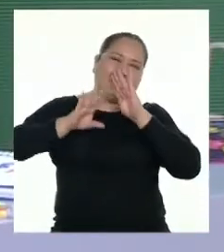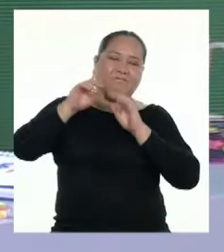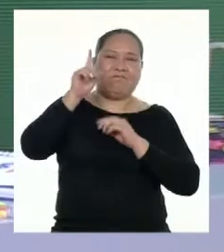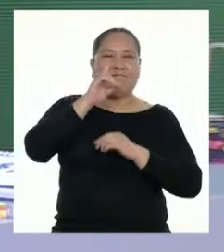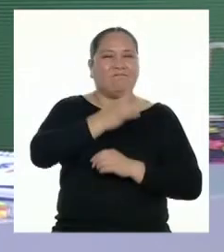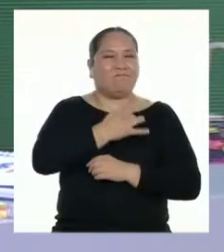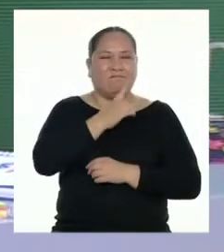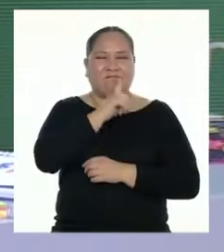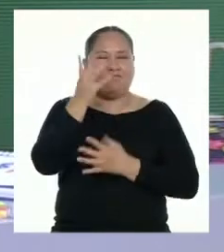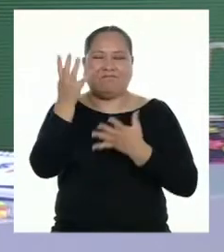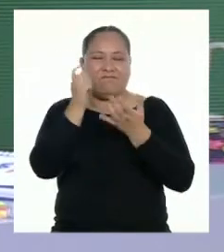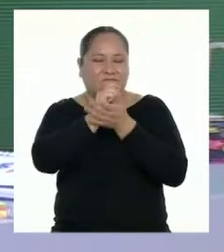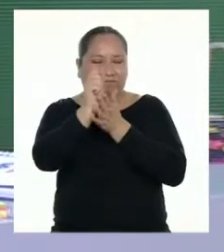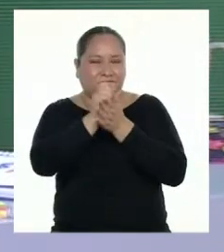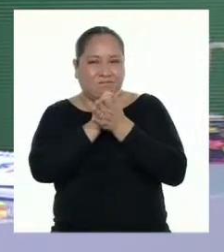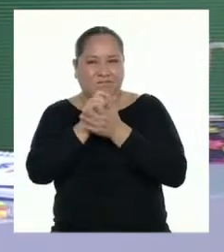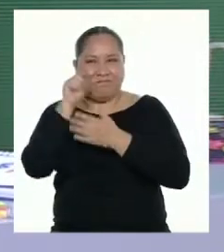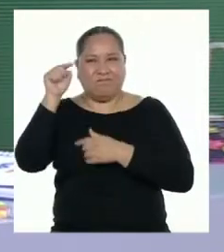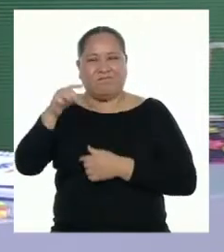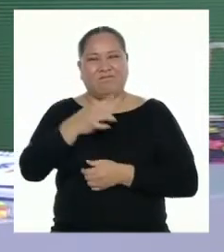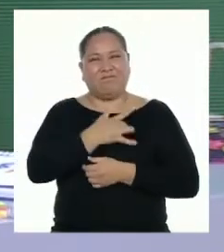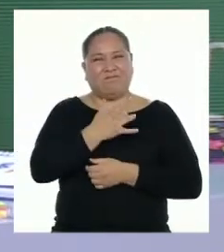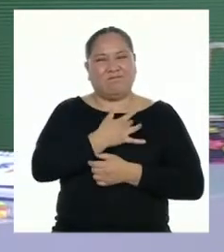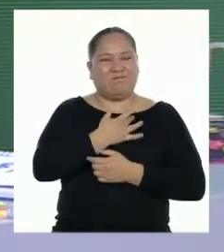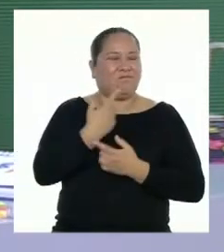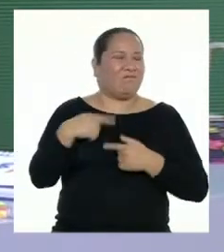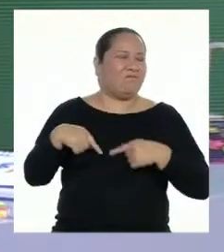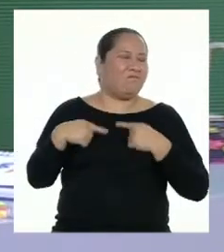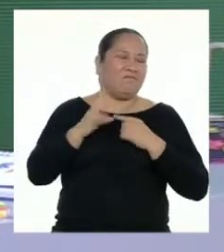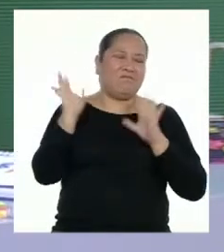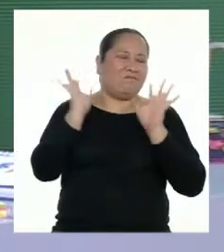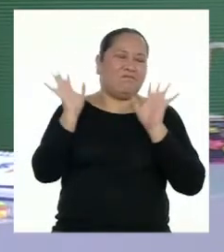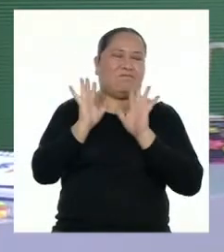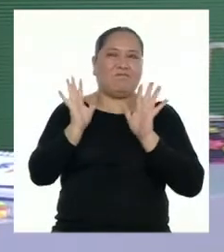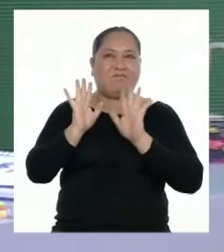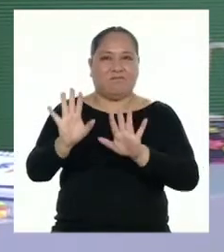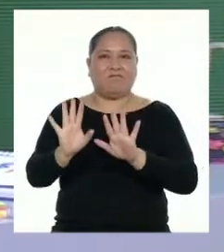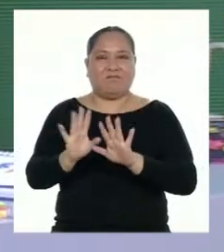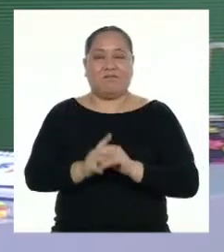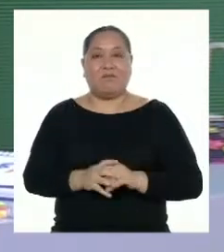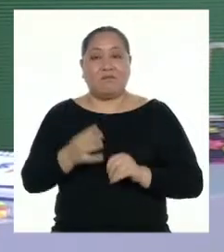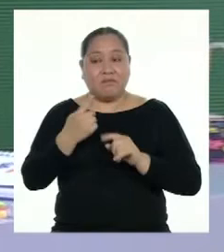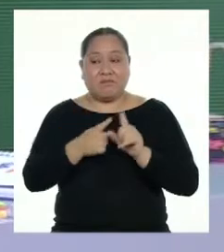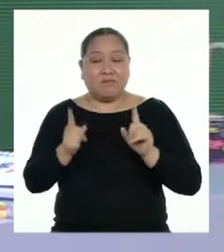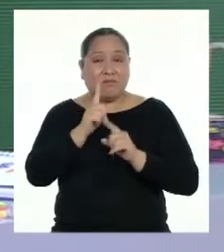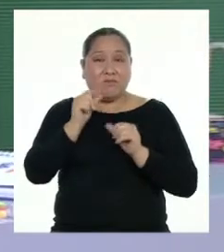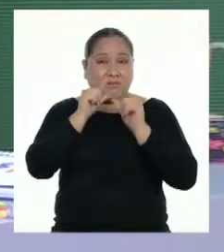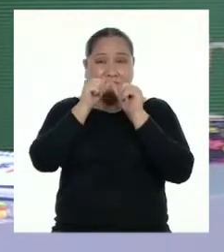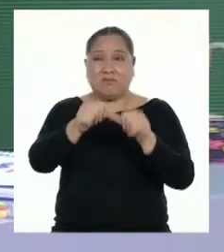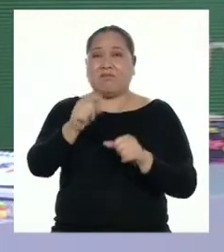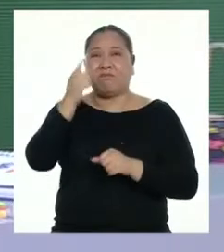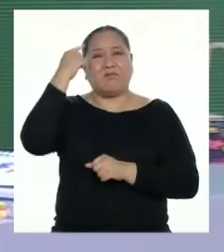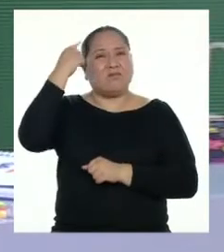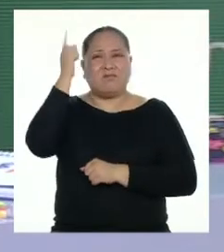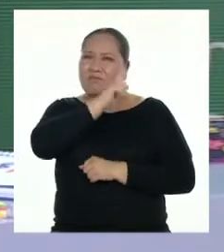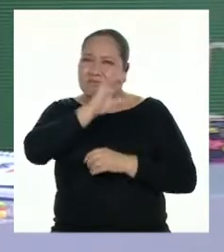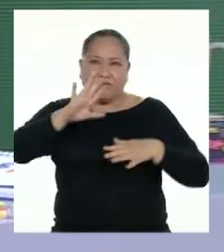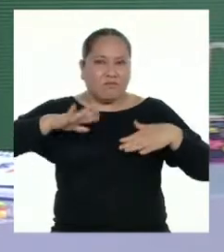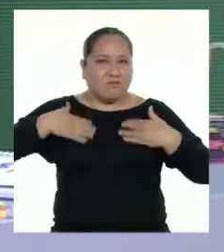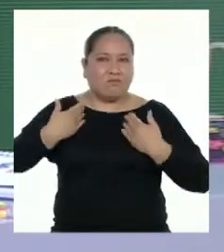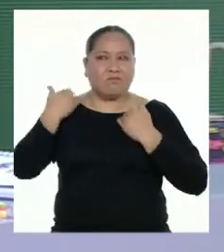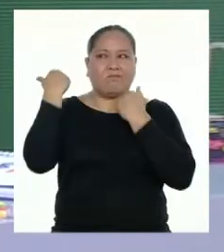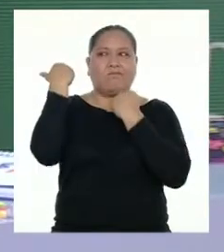queremos empezar a escribir, que eso nos genera sentimientos encontrados. Pero si tiramos la toalla o creemos que no lo podemos hacer, nos